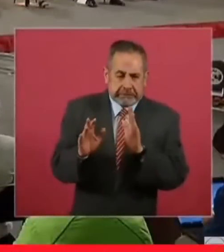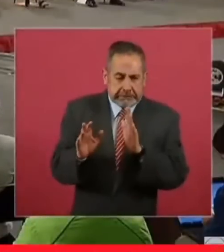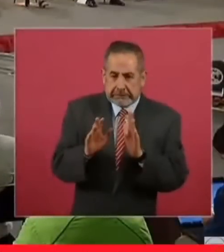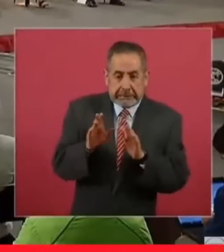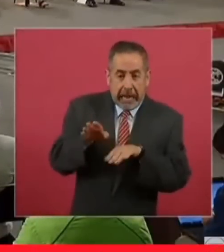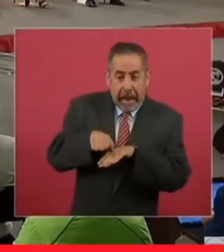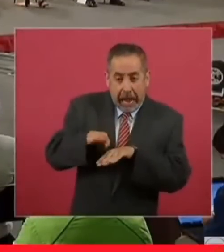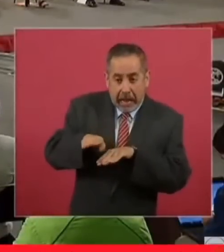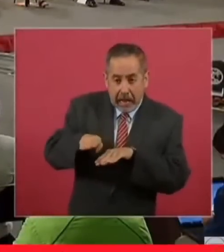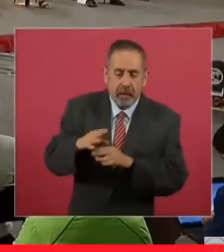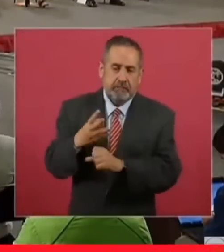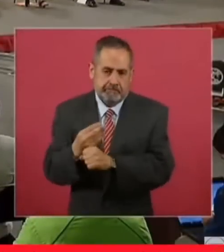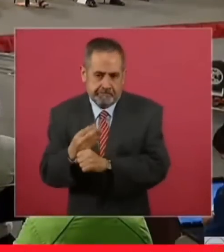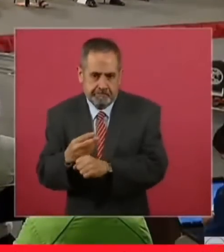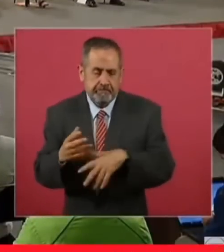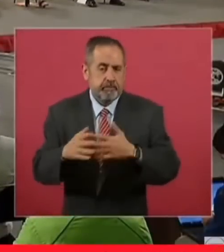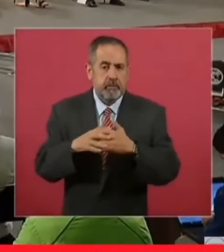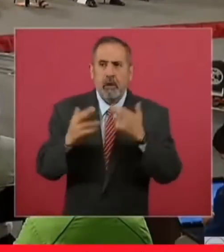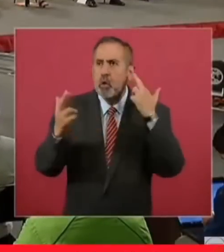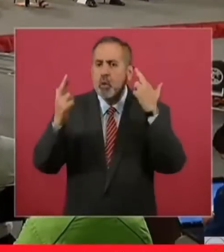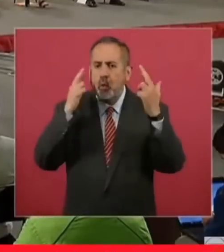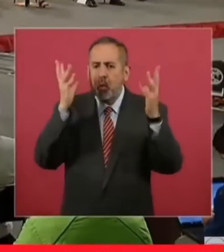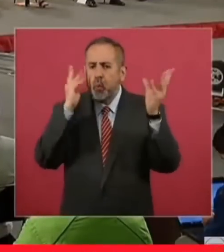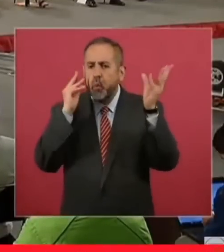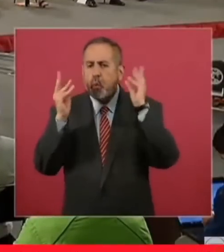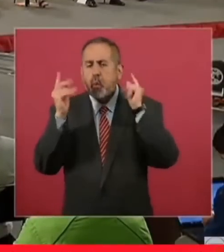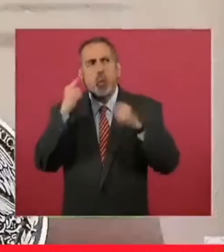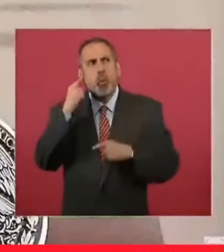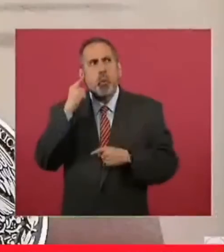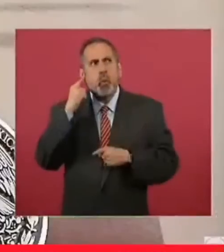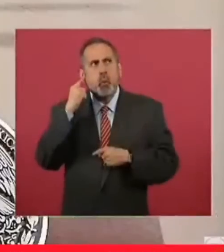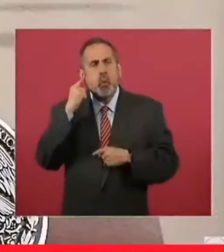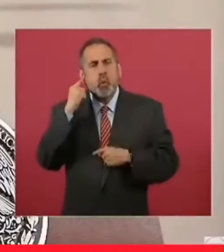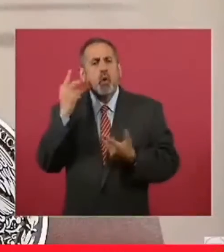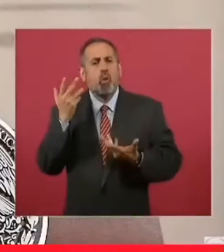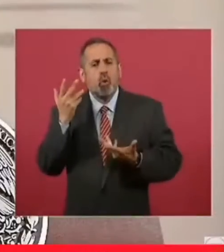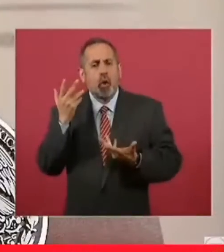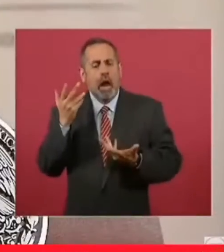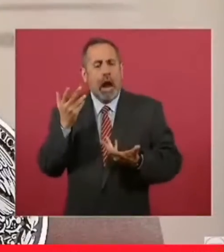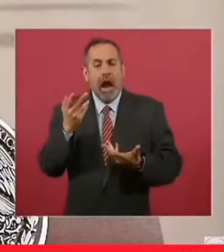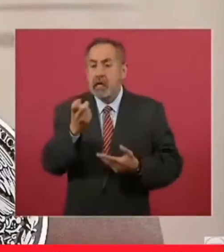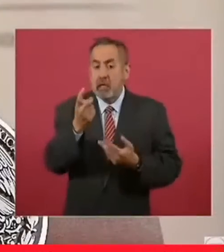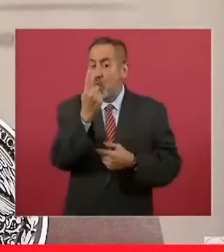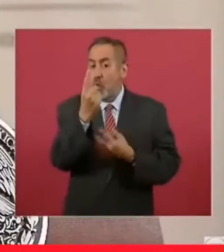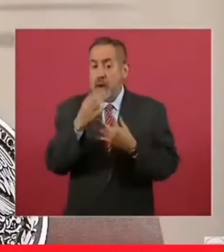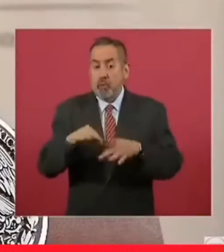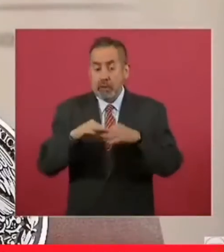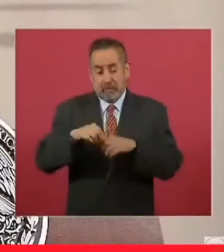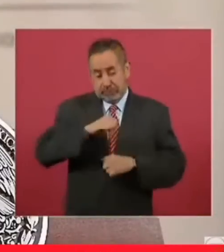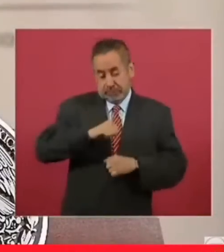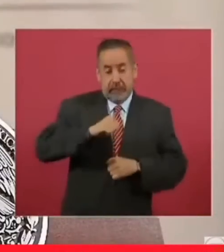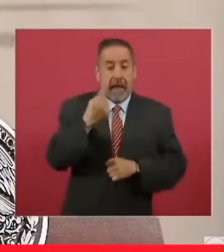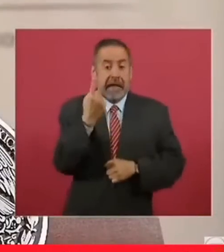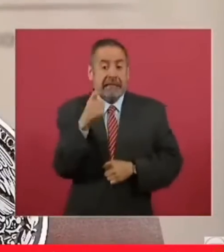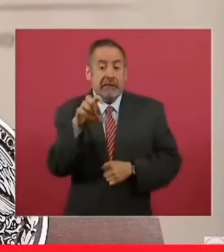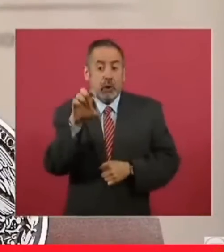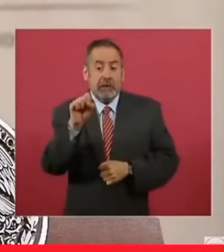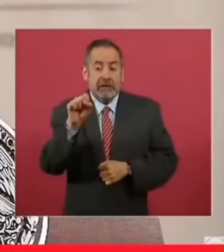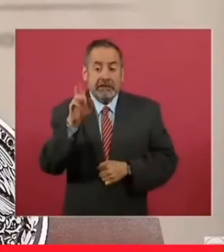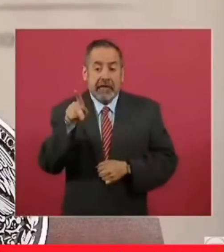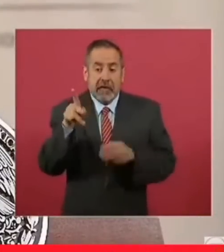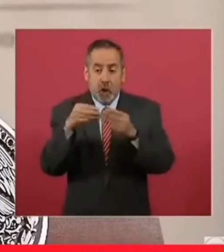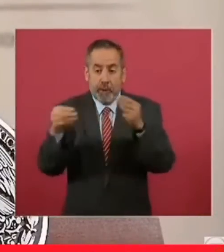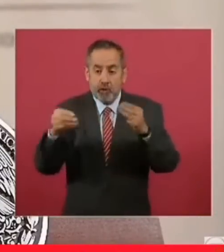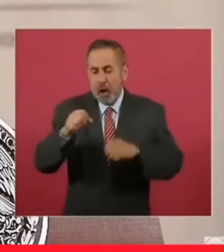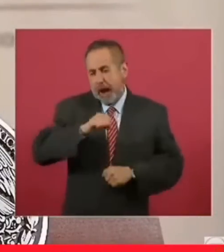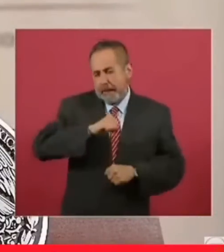algo, los ensayos acústicos, cómo va a sonar, y algo súper importante, el tren va a 160 kilómetros por hora, pero